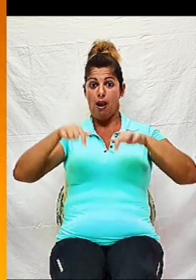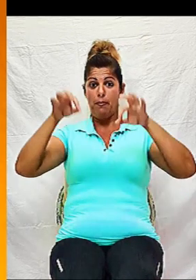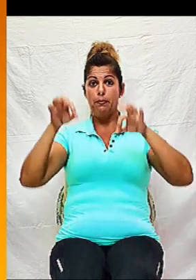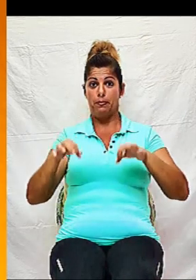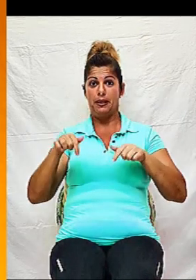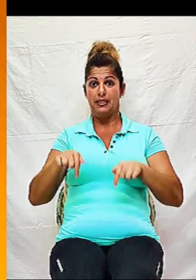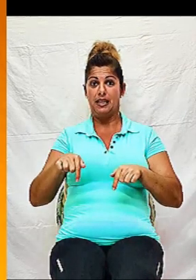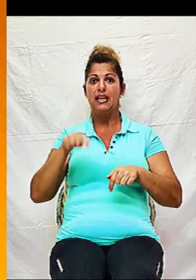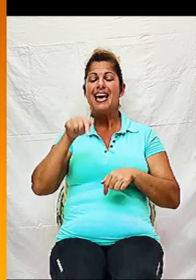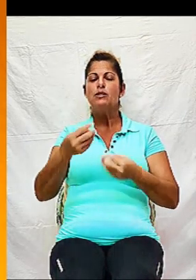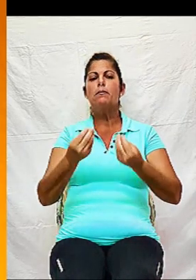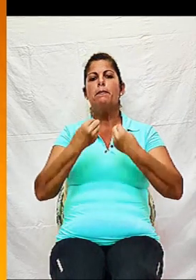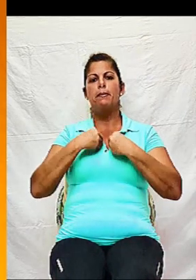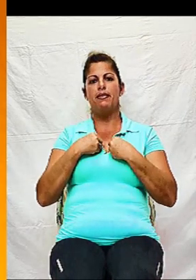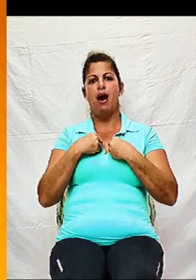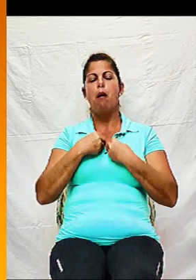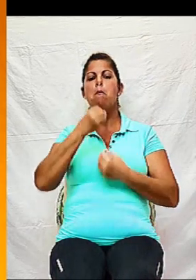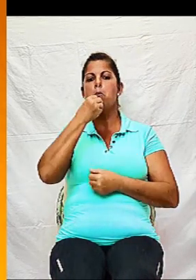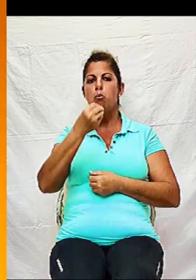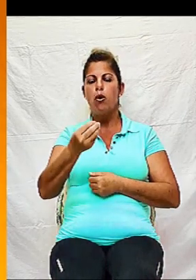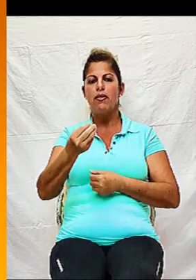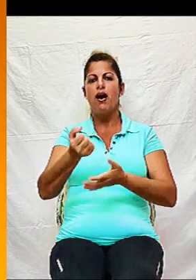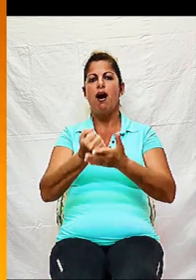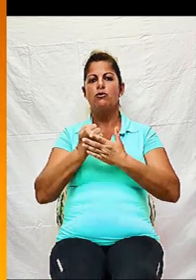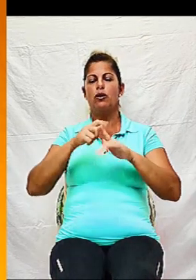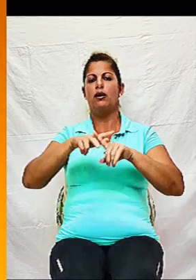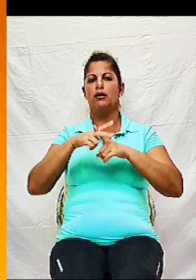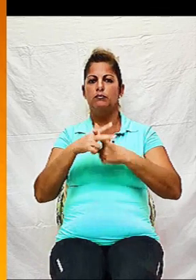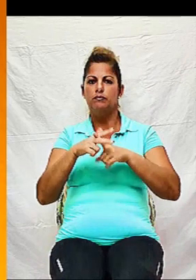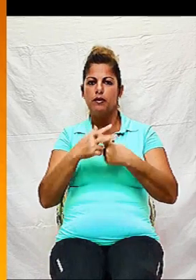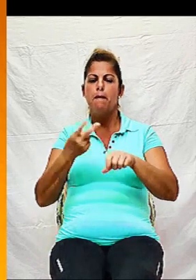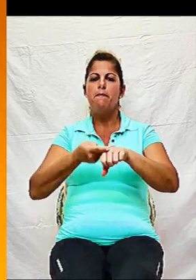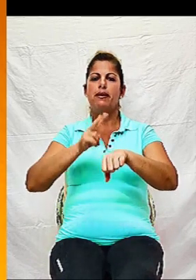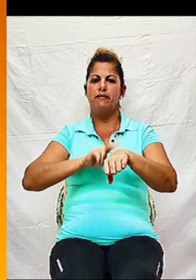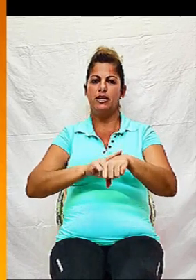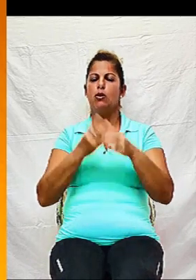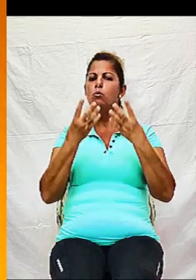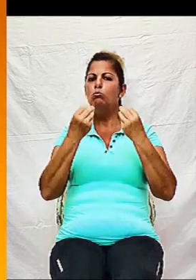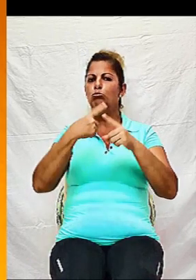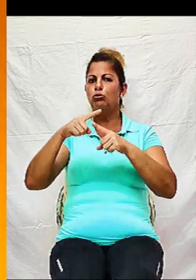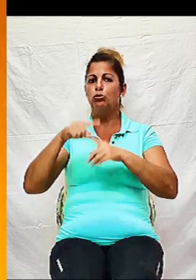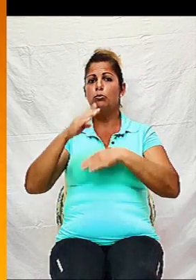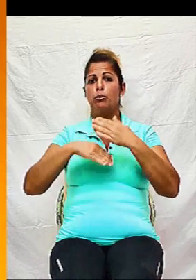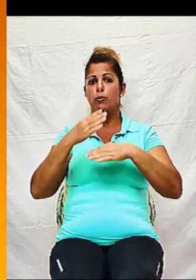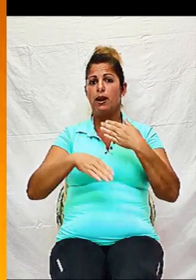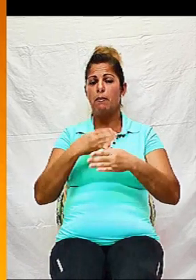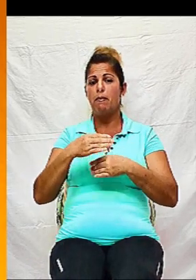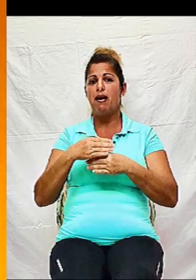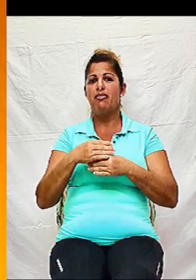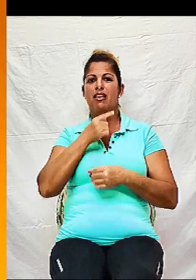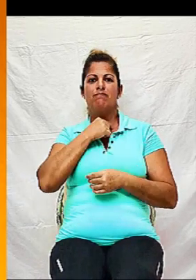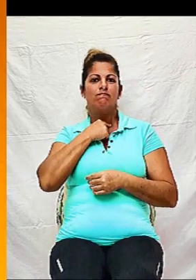La atención al presente es una herramienta que nos ayuda a prevenir y paliar muchos casos